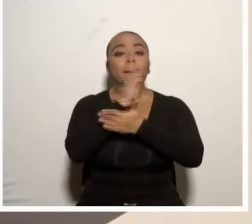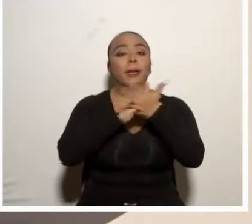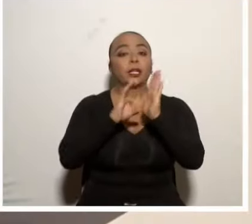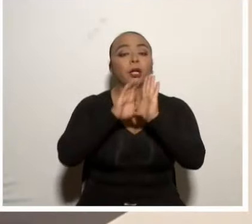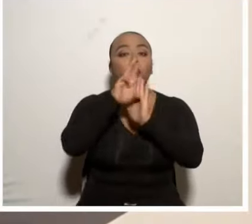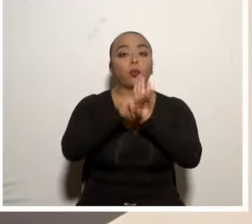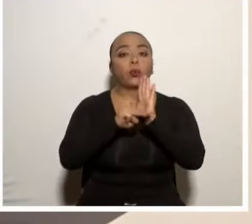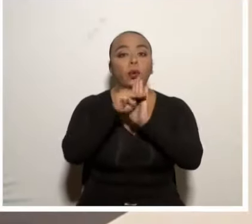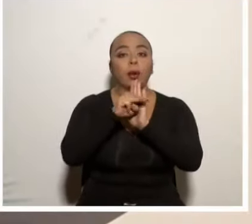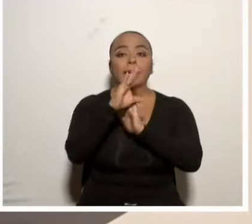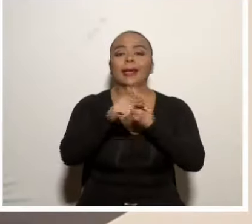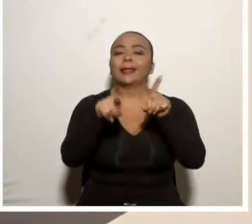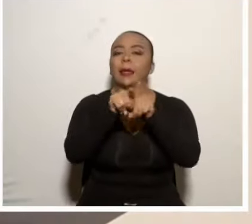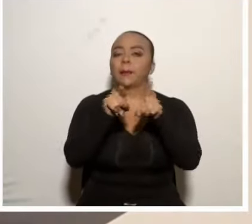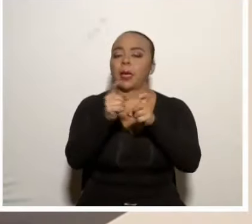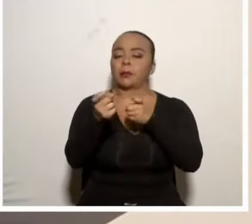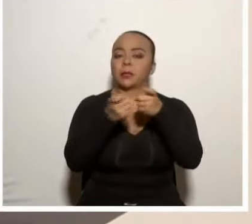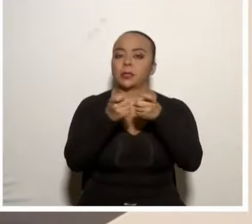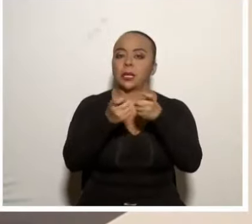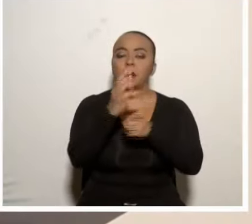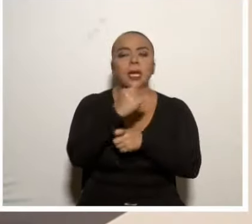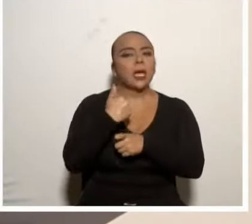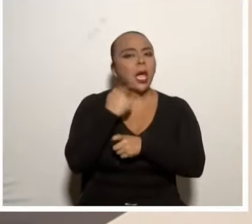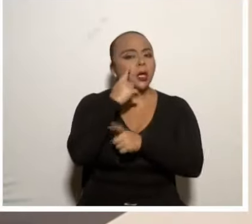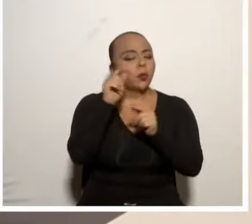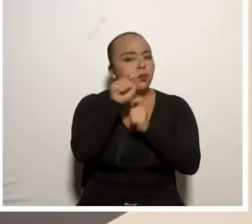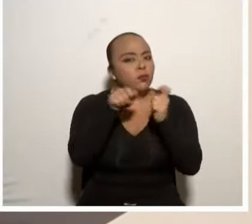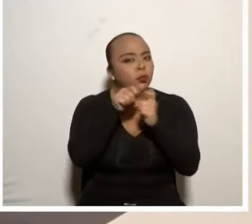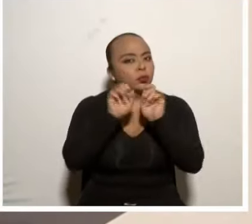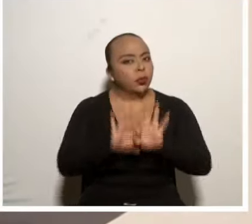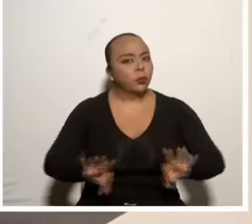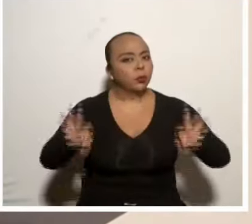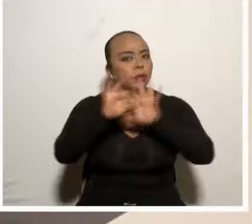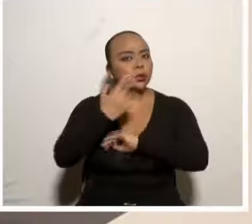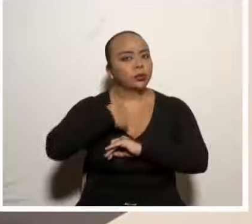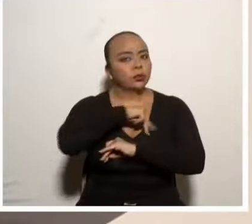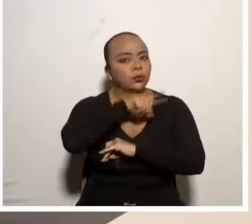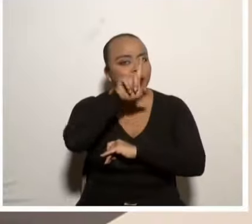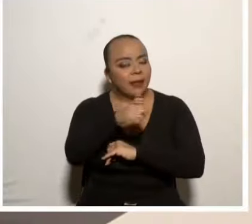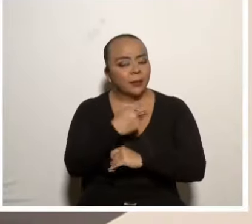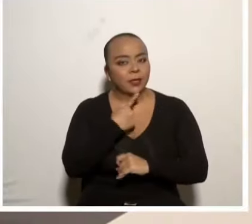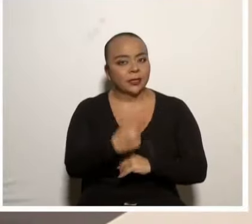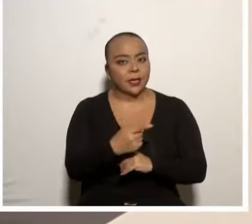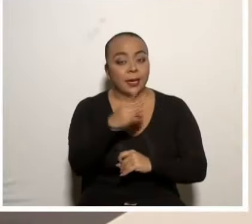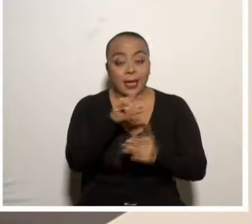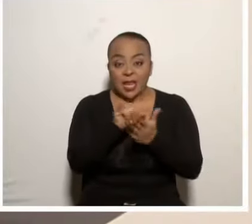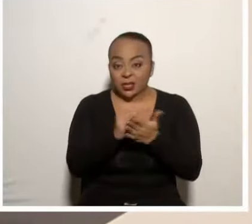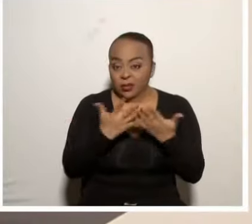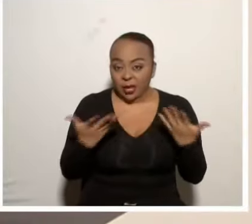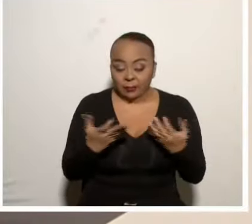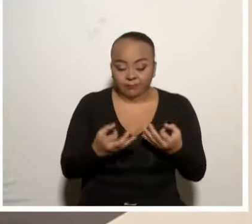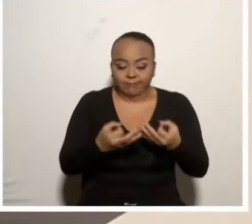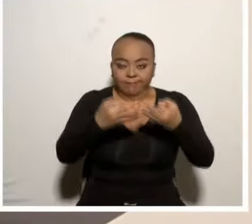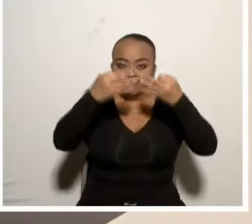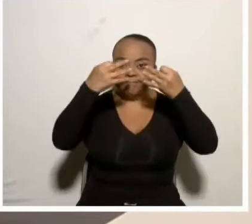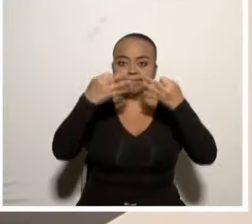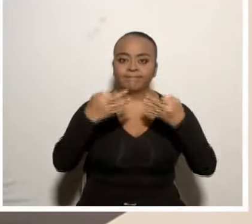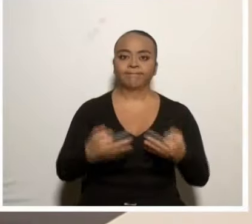por supuesto administrativa. Y hay un punto muy importante que tenemos que aquí señalar, y es la